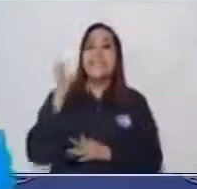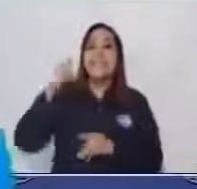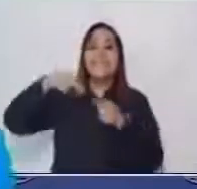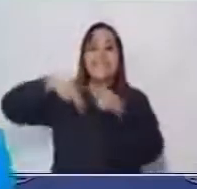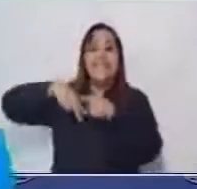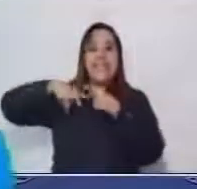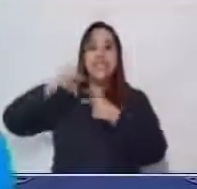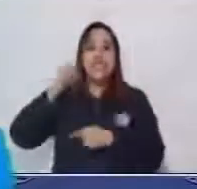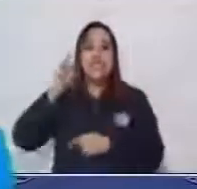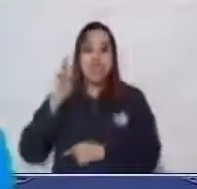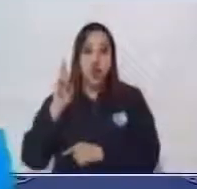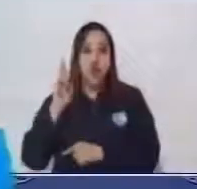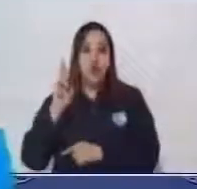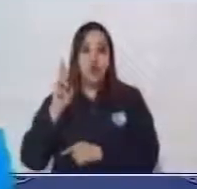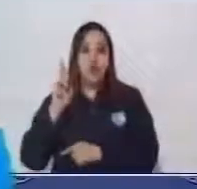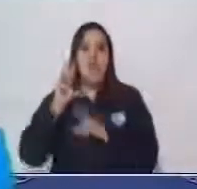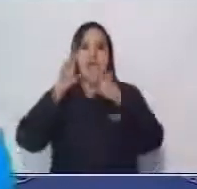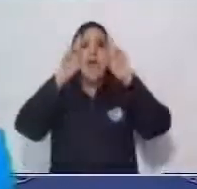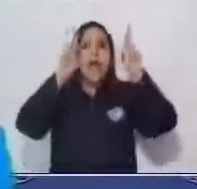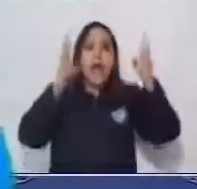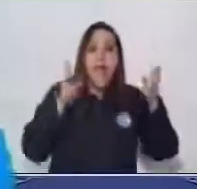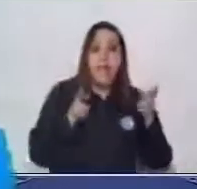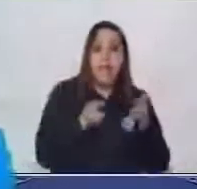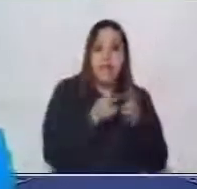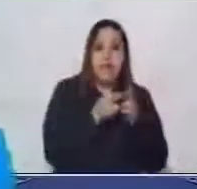punto. Vamos a abreviar señor